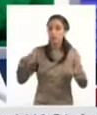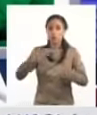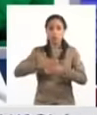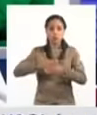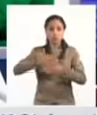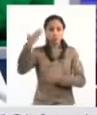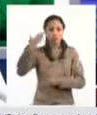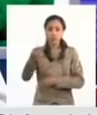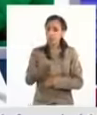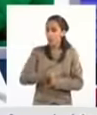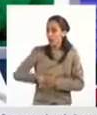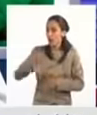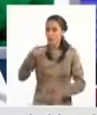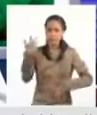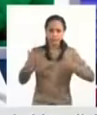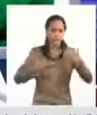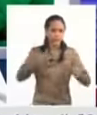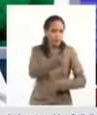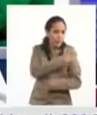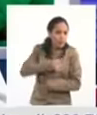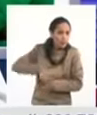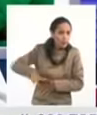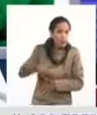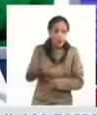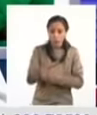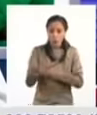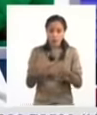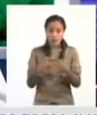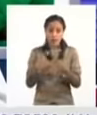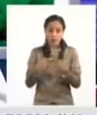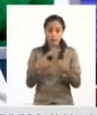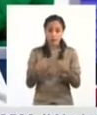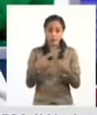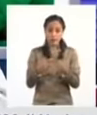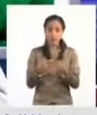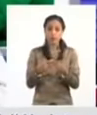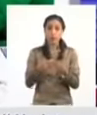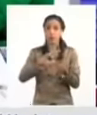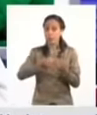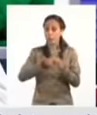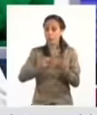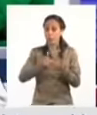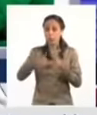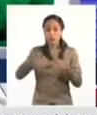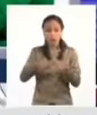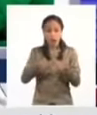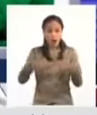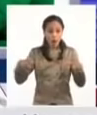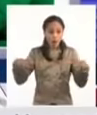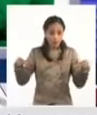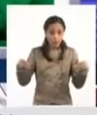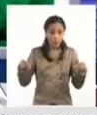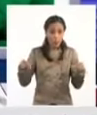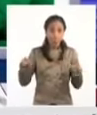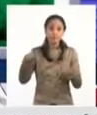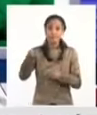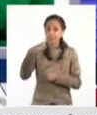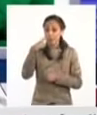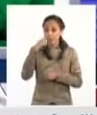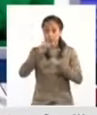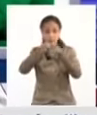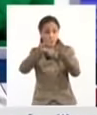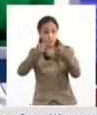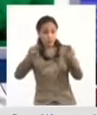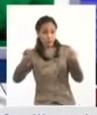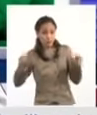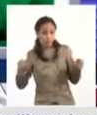Ahora próximamente vienen las Olimpiadas de Japón, que vemos los anuncios, cómo es controvertido, y podemos